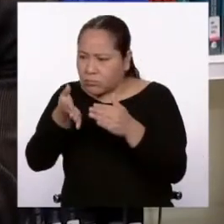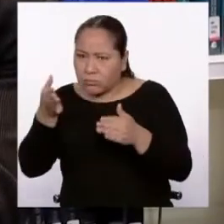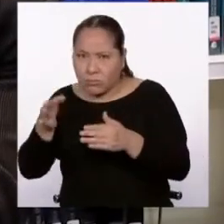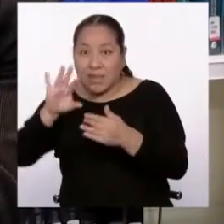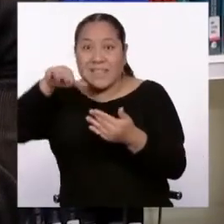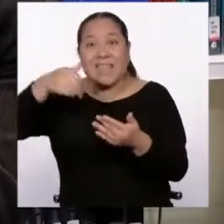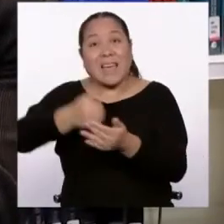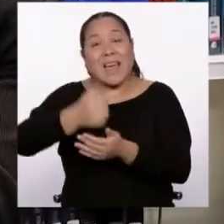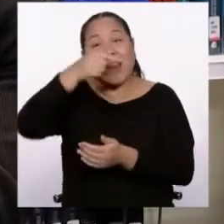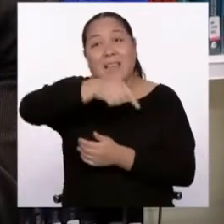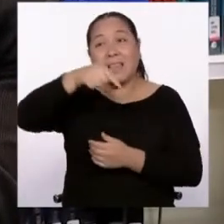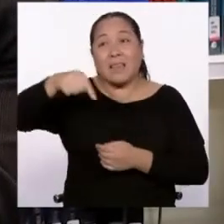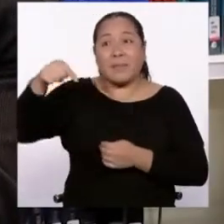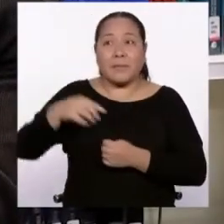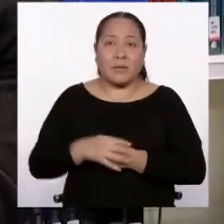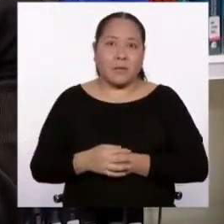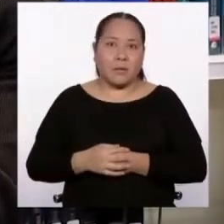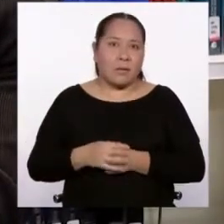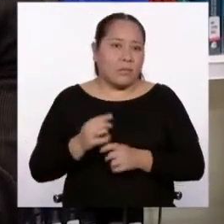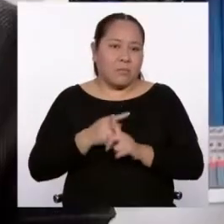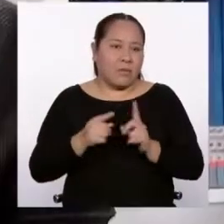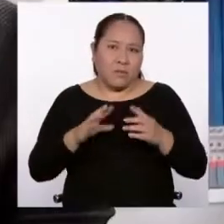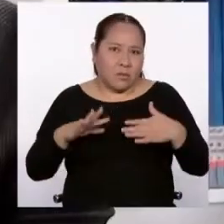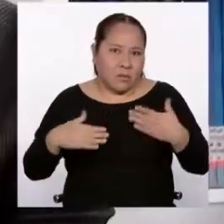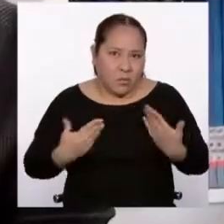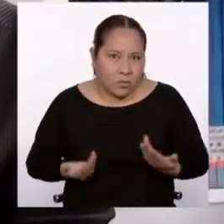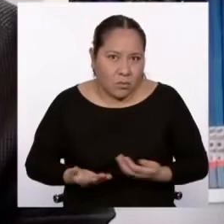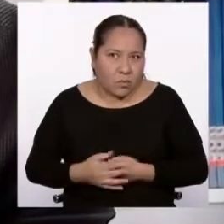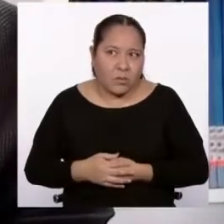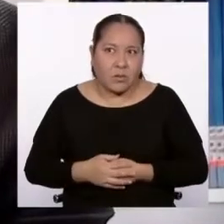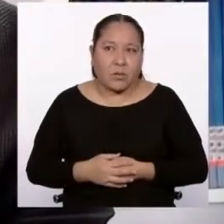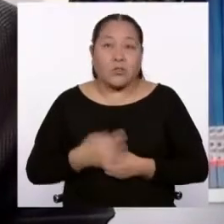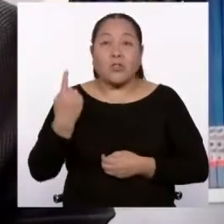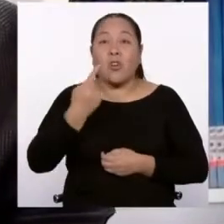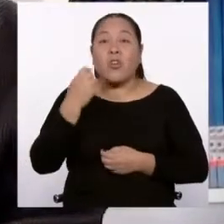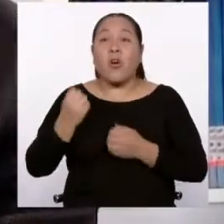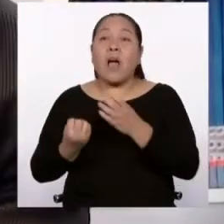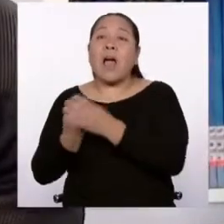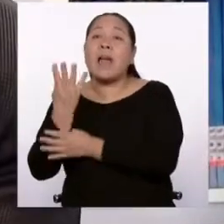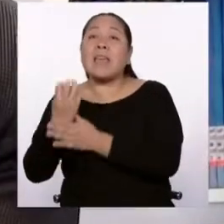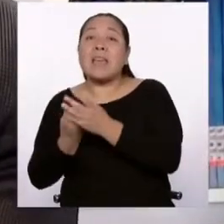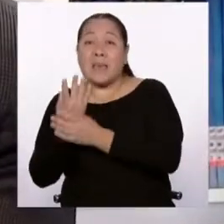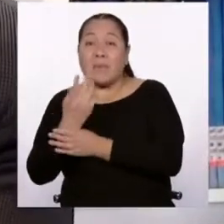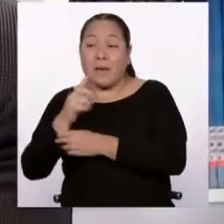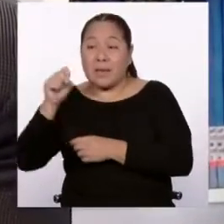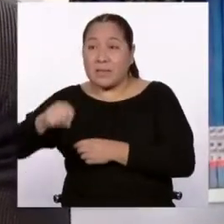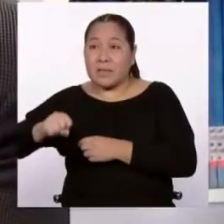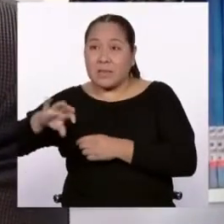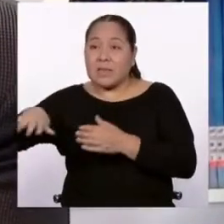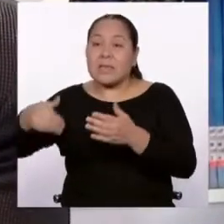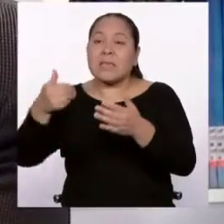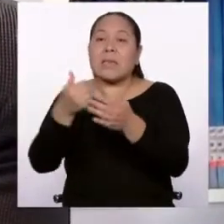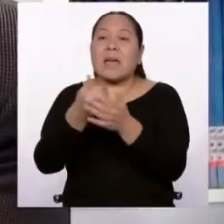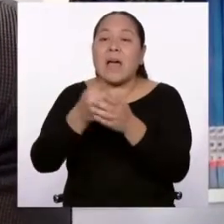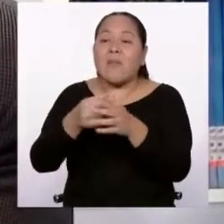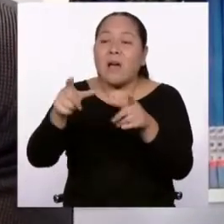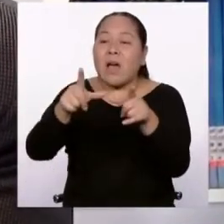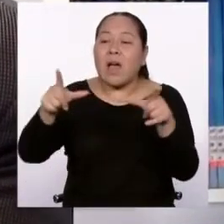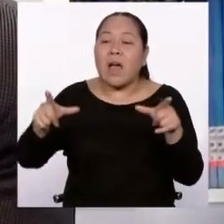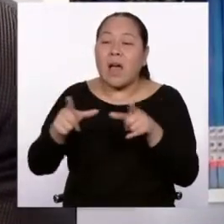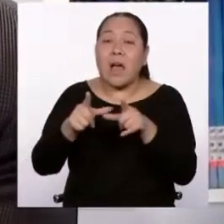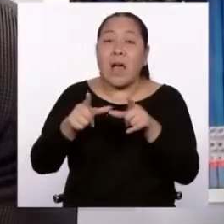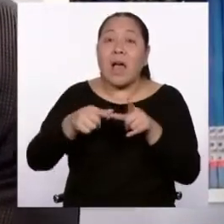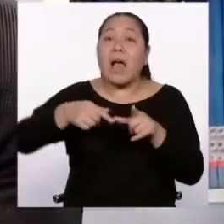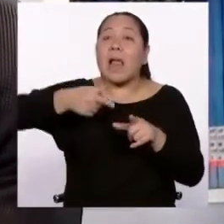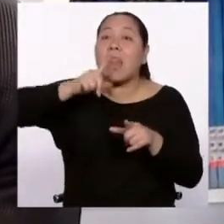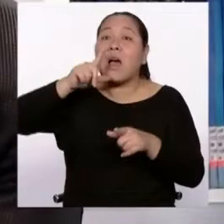creo que en ningún caso llegó a ocurrir, ¿no? Solo en el de Arequipa, que llegaba hasta el lago Titicaca. Y de ahí